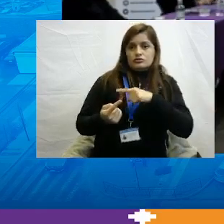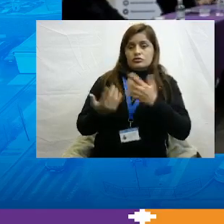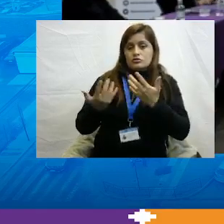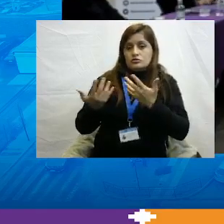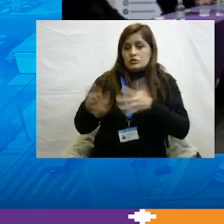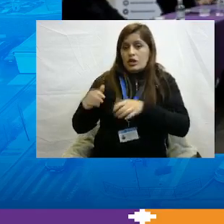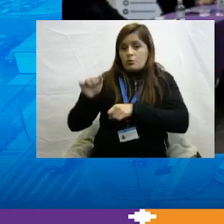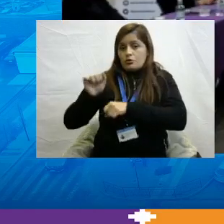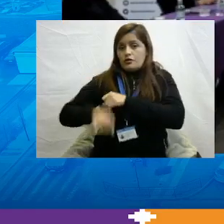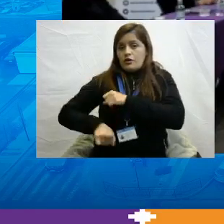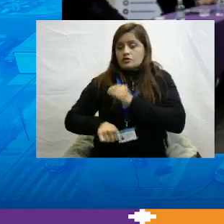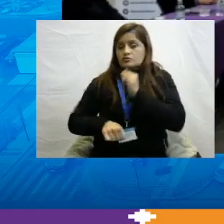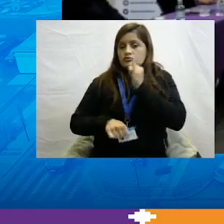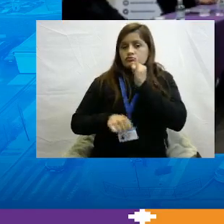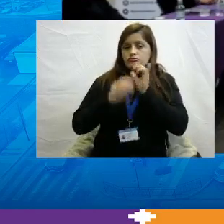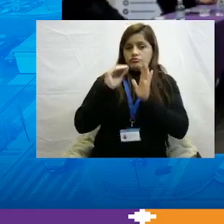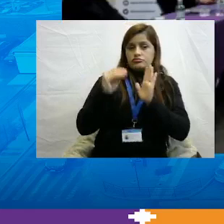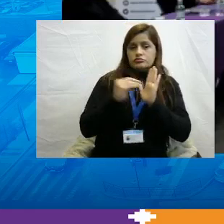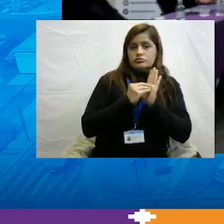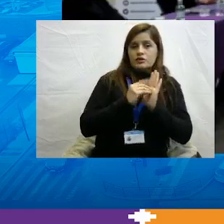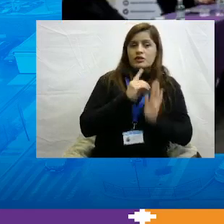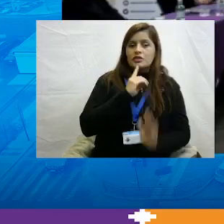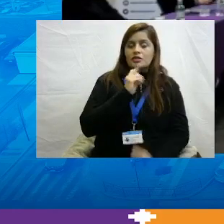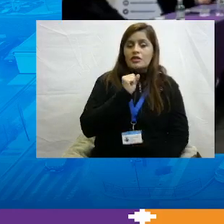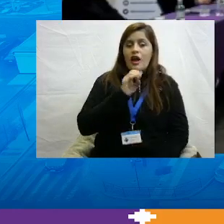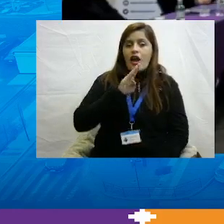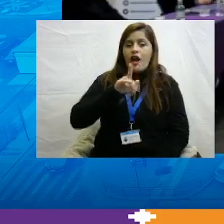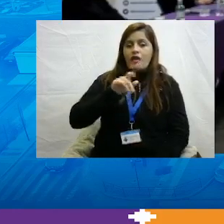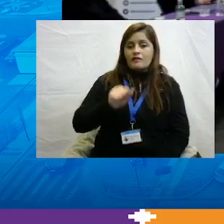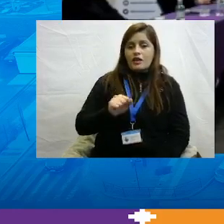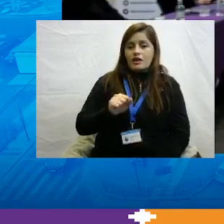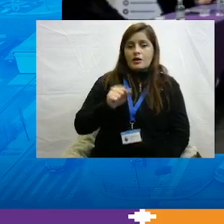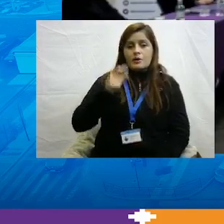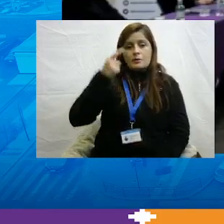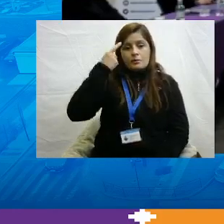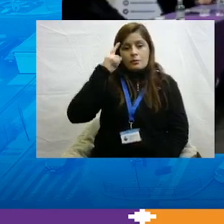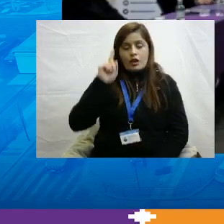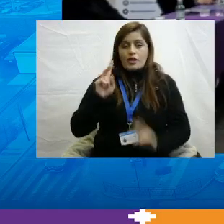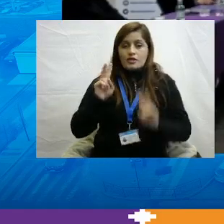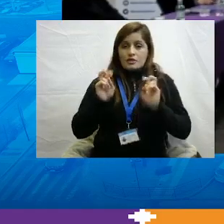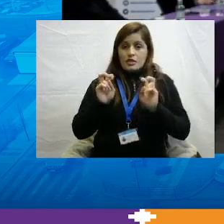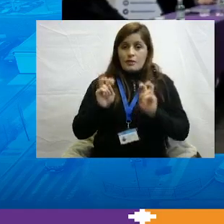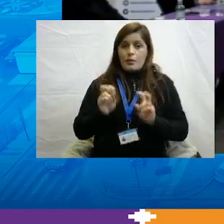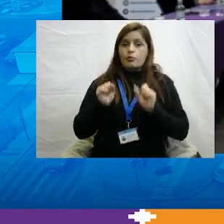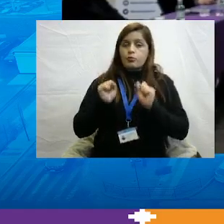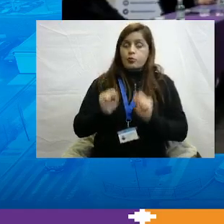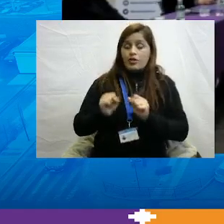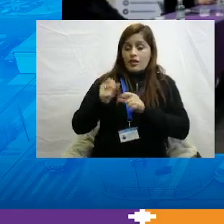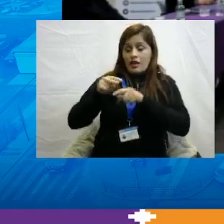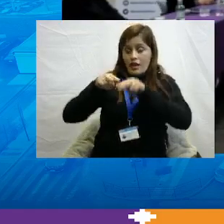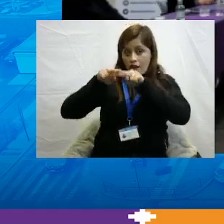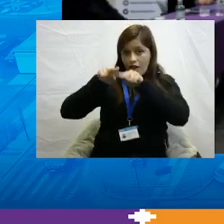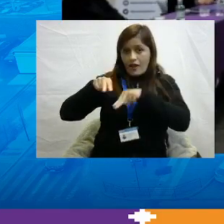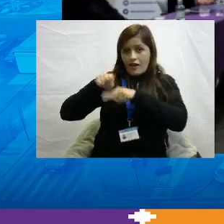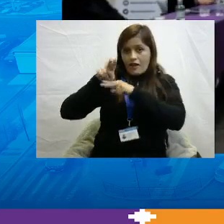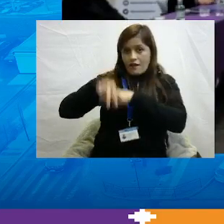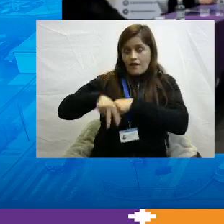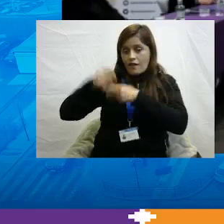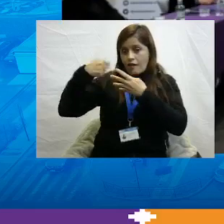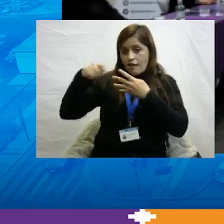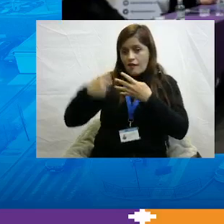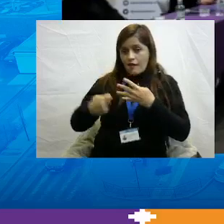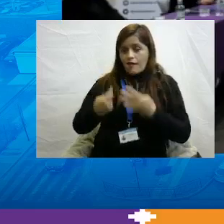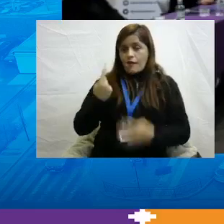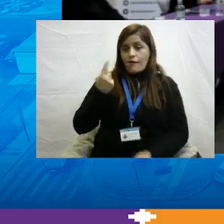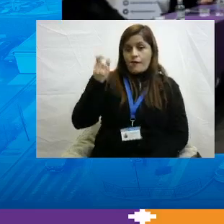aprobar, de pronto hay que ponerlo en tabla en la siguiente ocasión, pero que queden los antecedentes para que lo podamos evaluar. Como le digo, es un